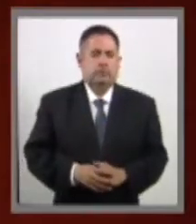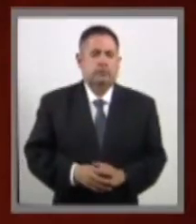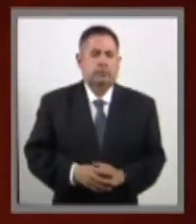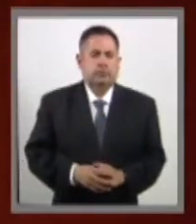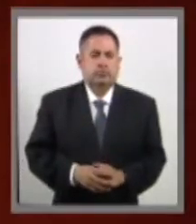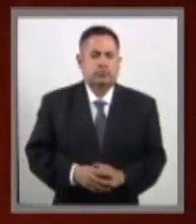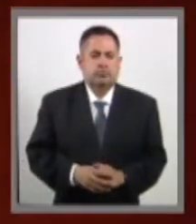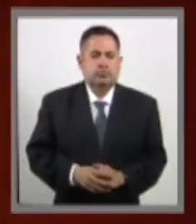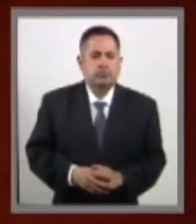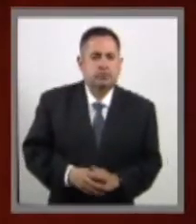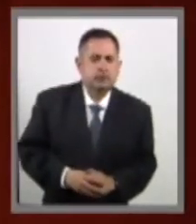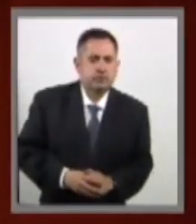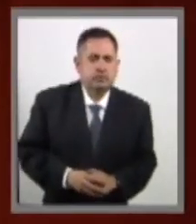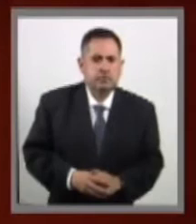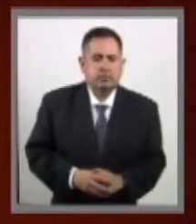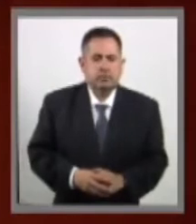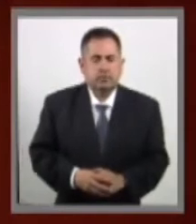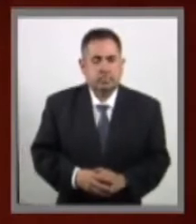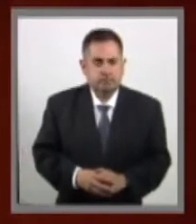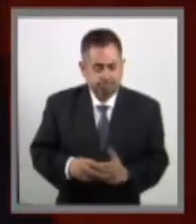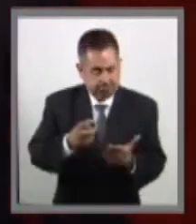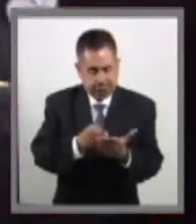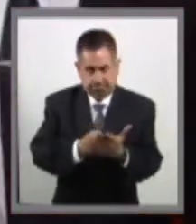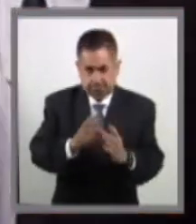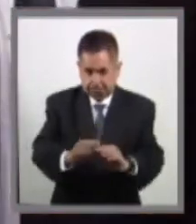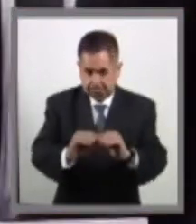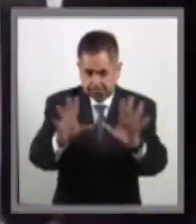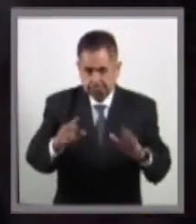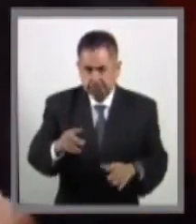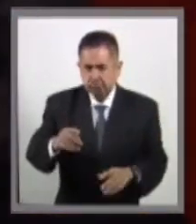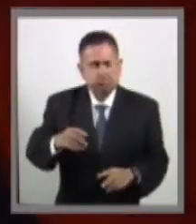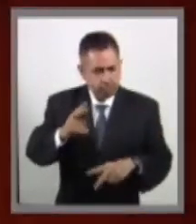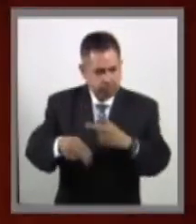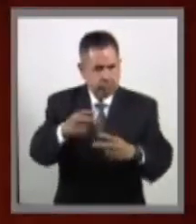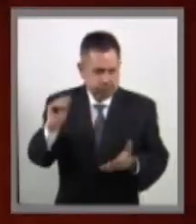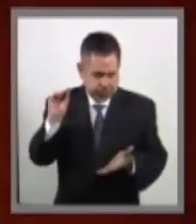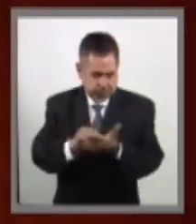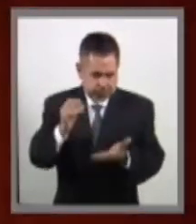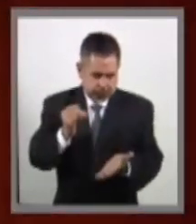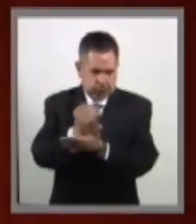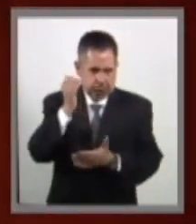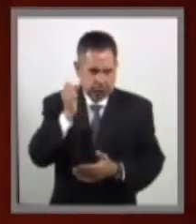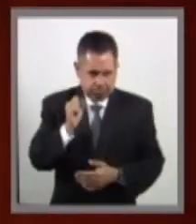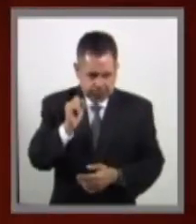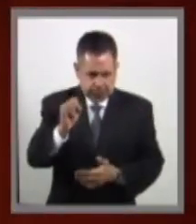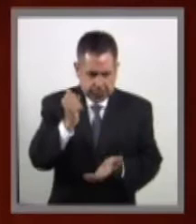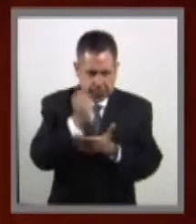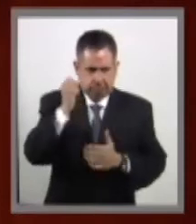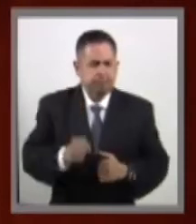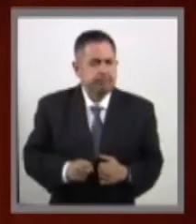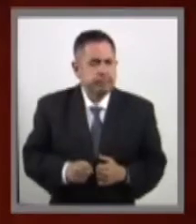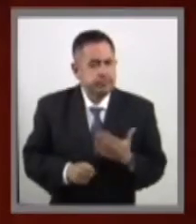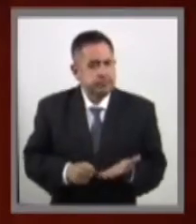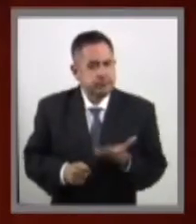Sin duda, este dictamen que habremos de aprobar el día de hoy, esta iniciativa que